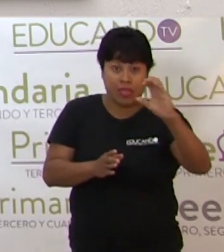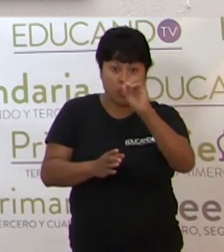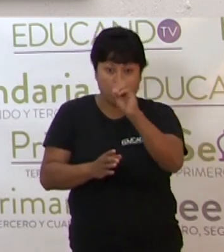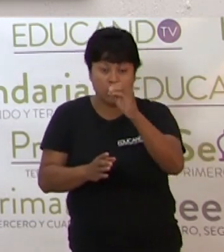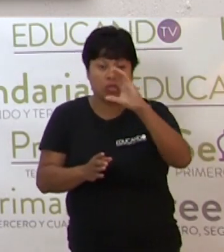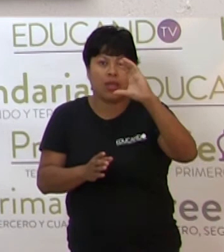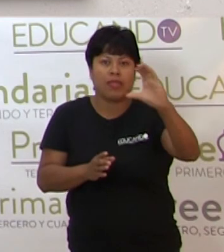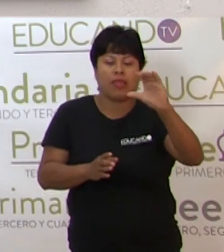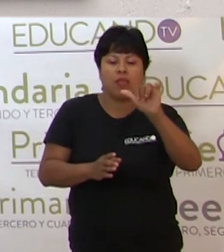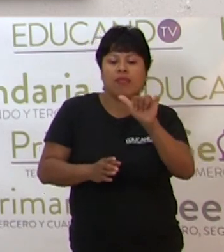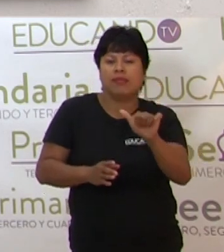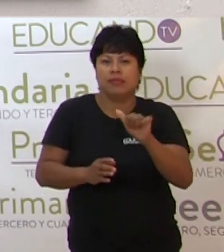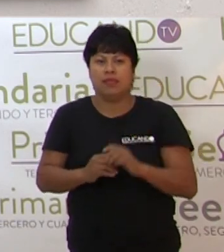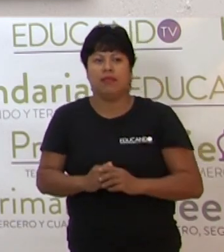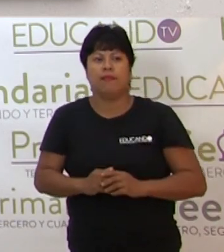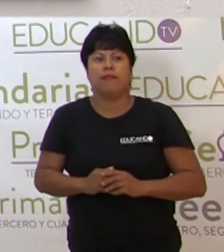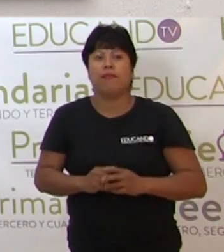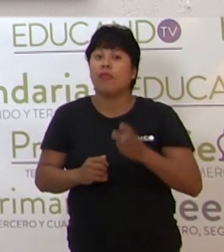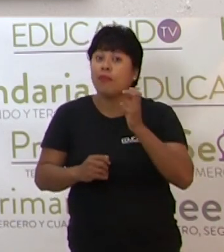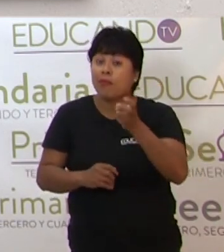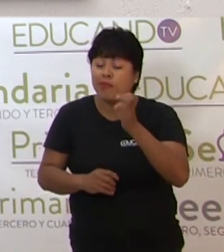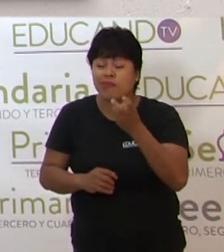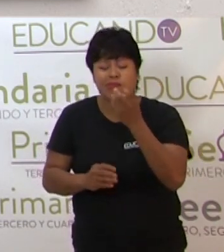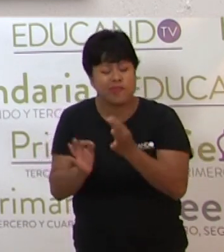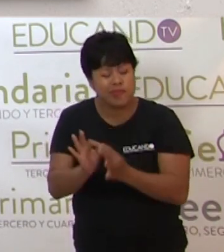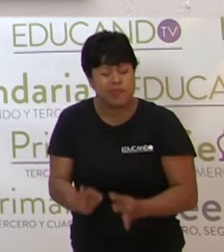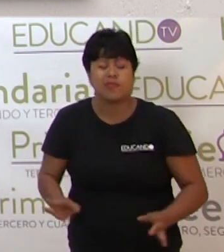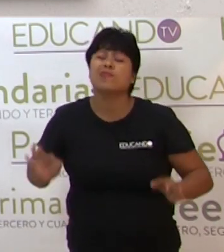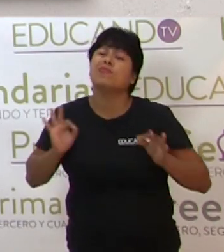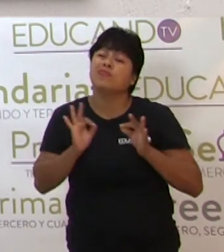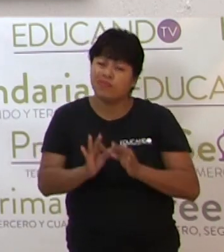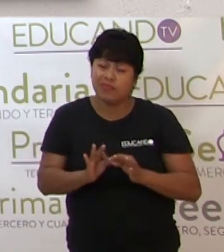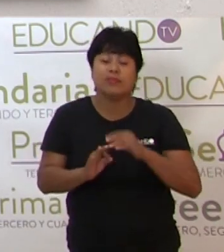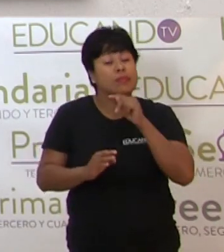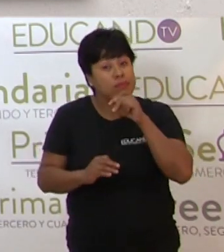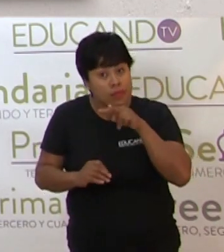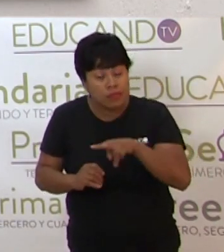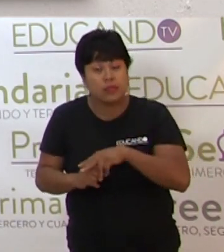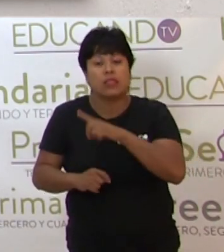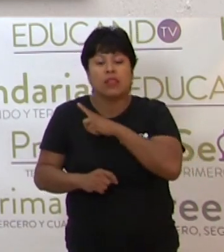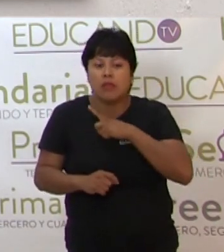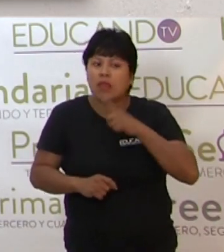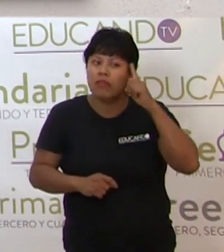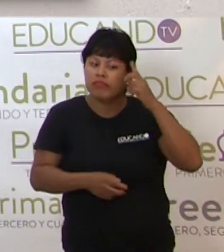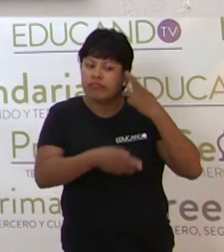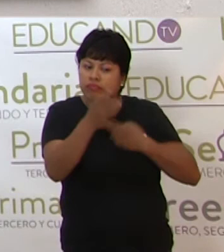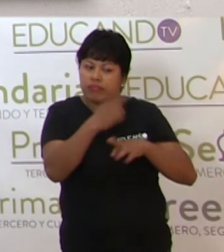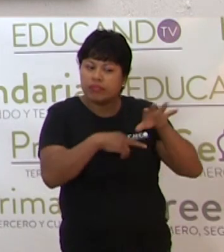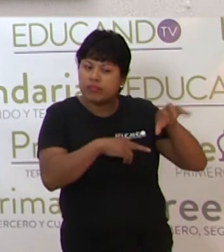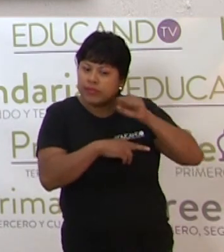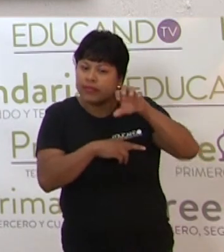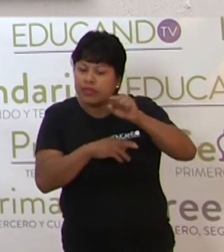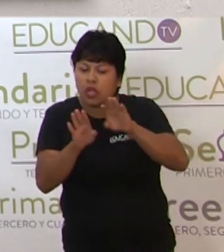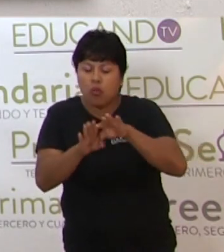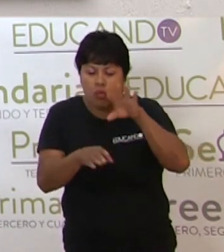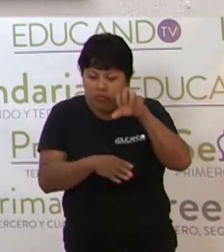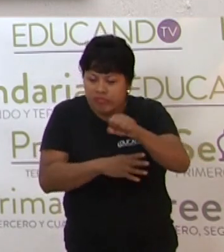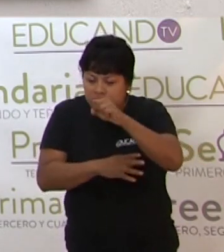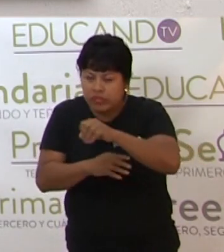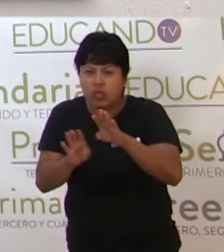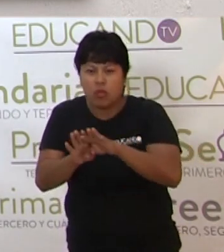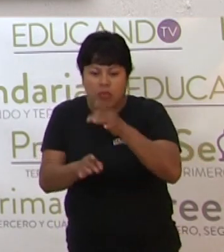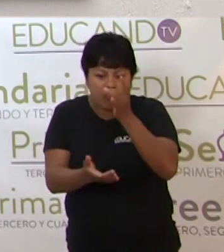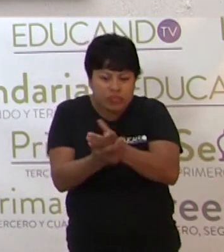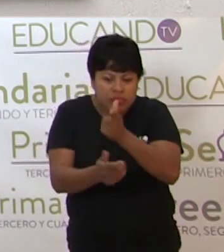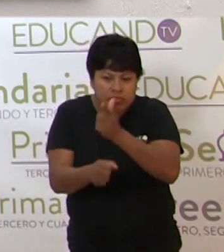y cateto adyacente. Por eso es muy importante también retomar o identificar la